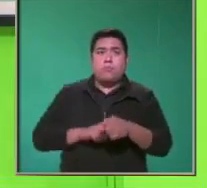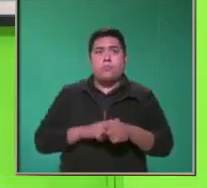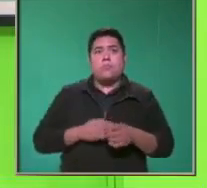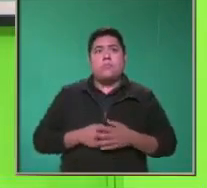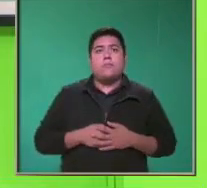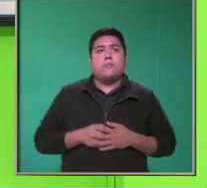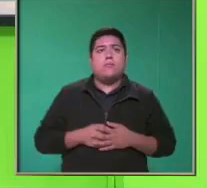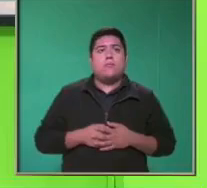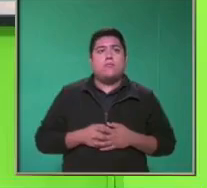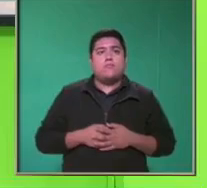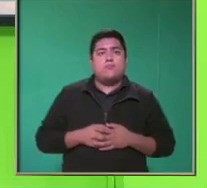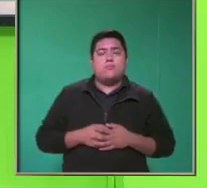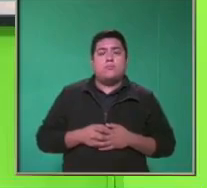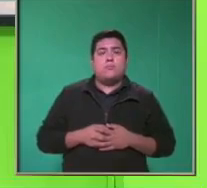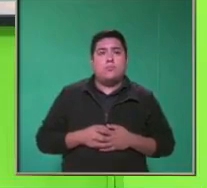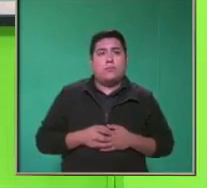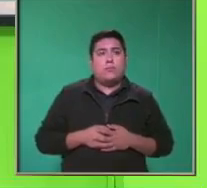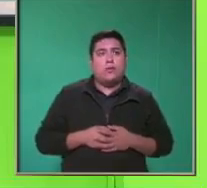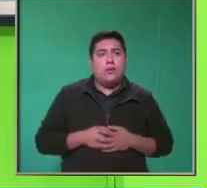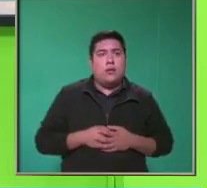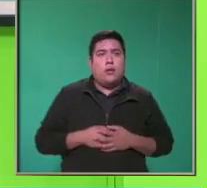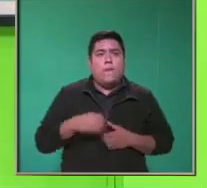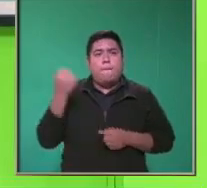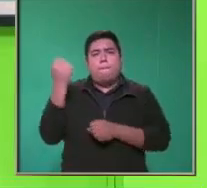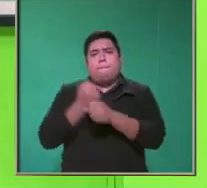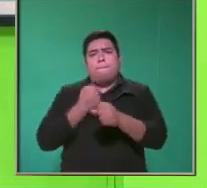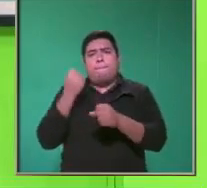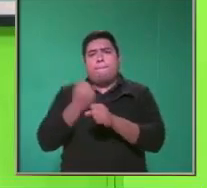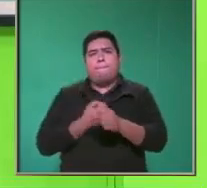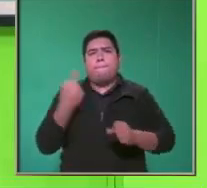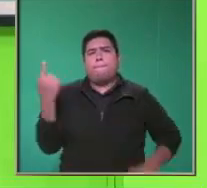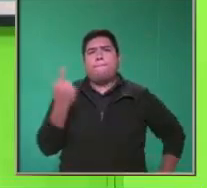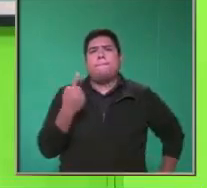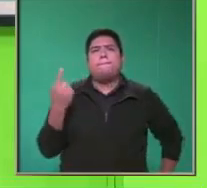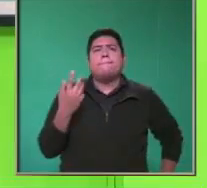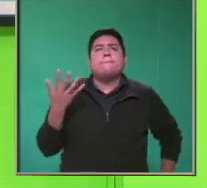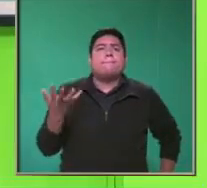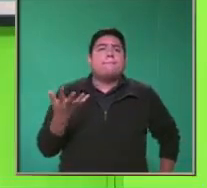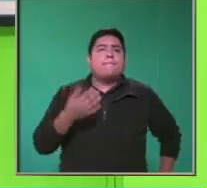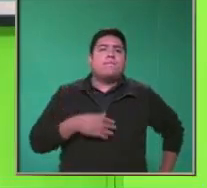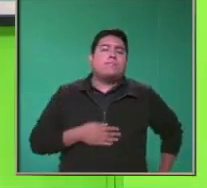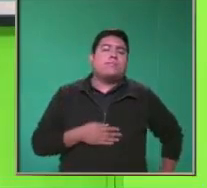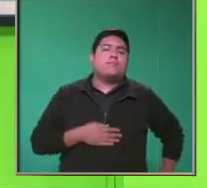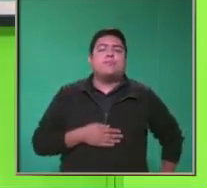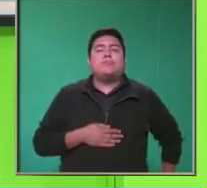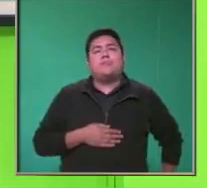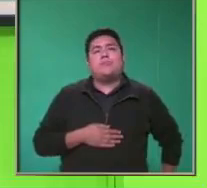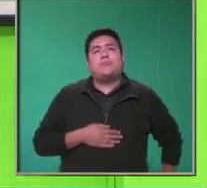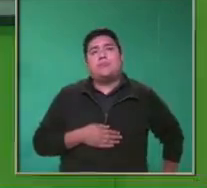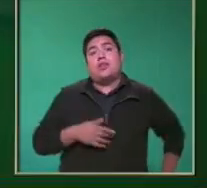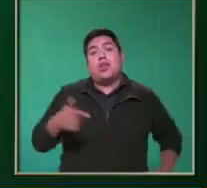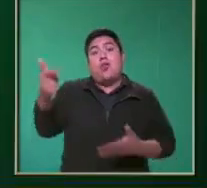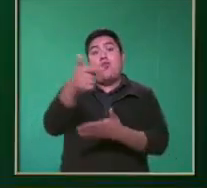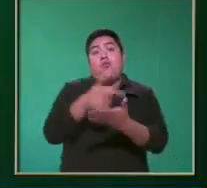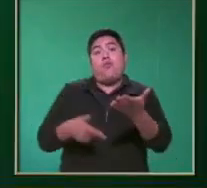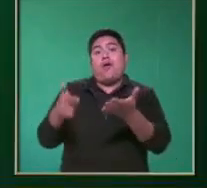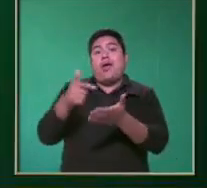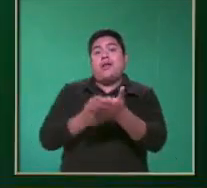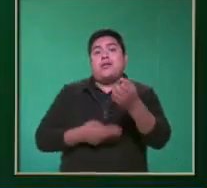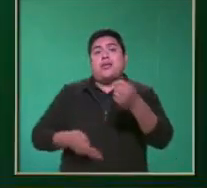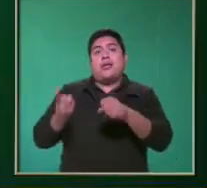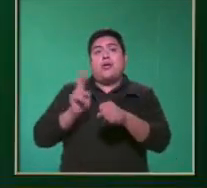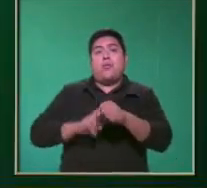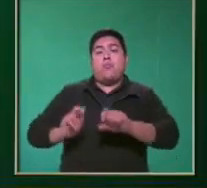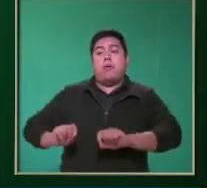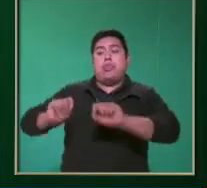¿Qué son, o qué vamos a repasar, mejor dicho, el día de hoy? Vamos a repasar las regiones naturales, como ves